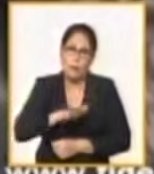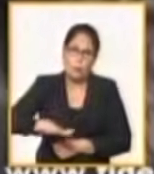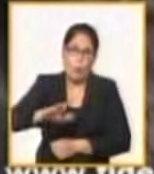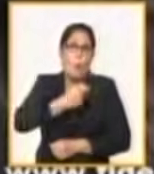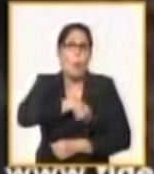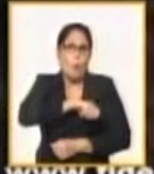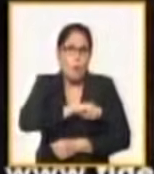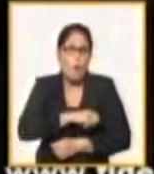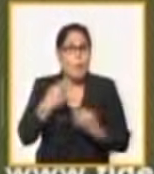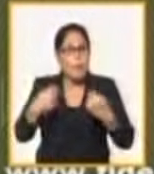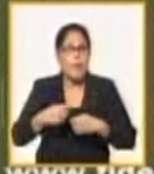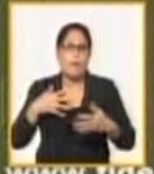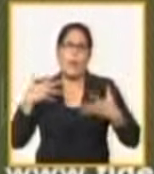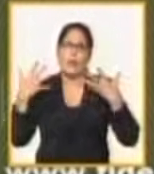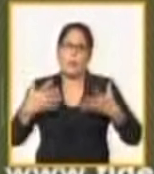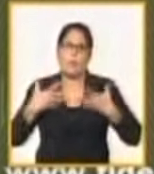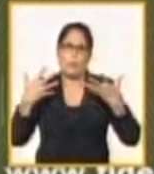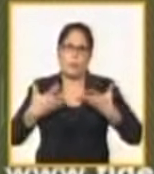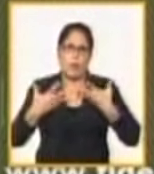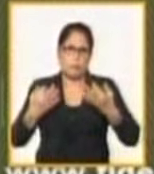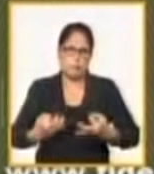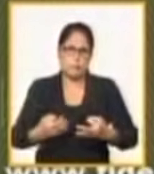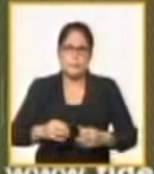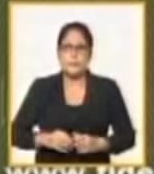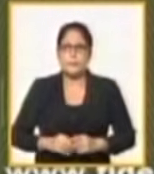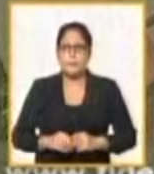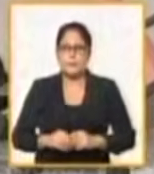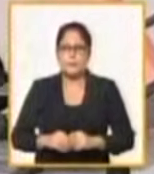la revolución.